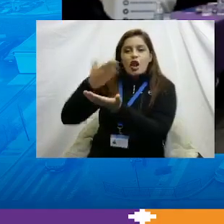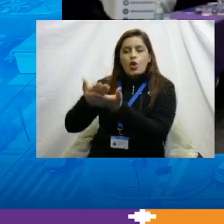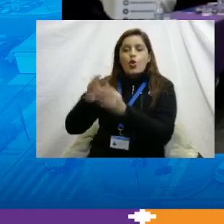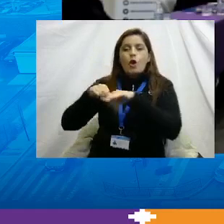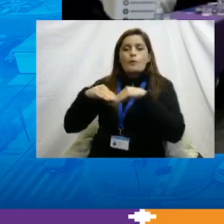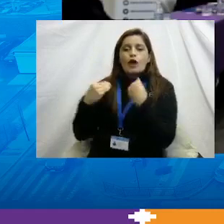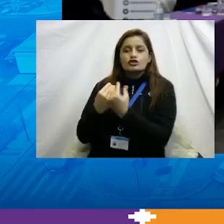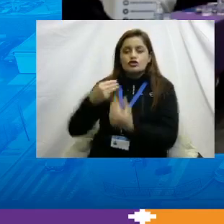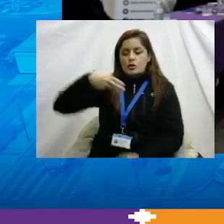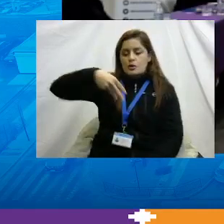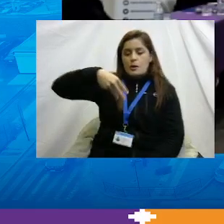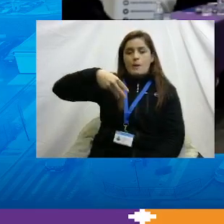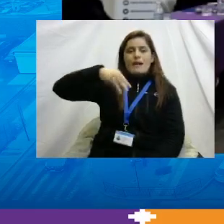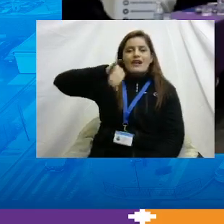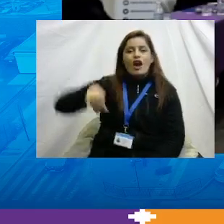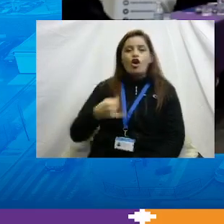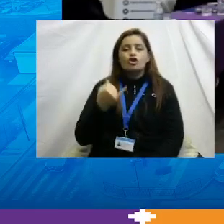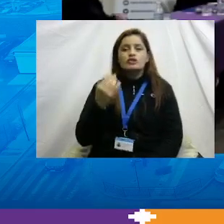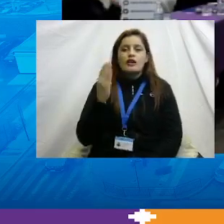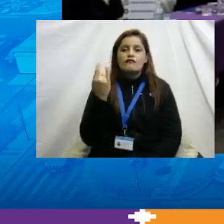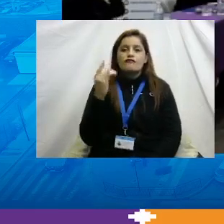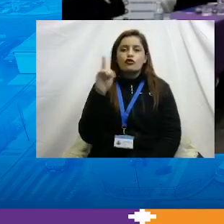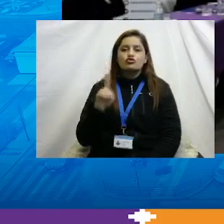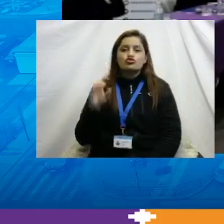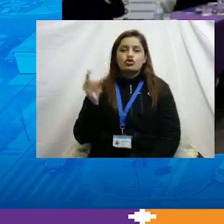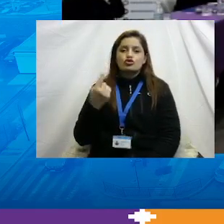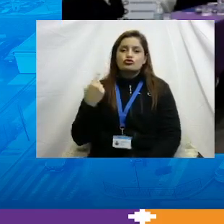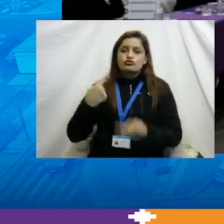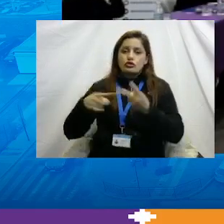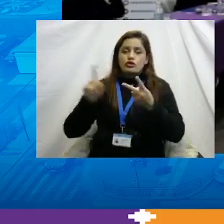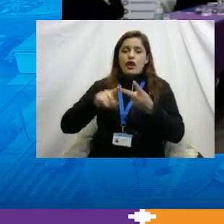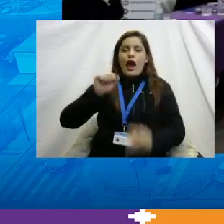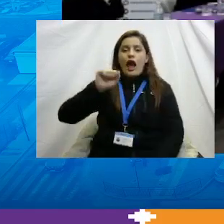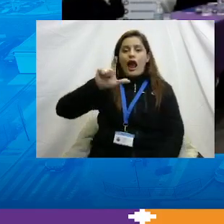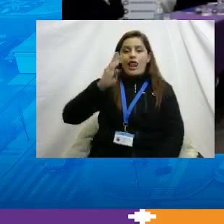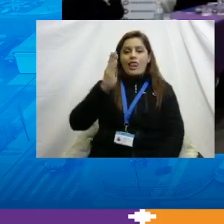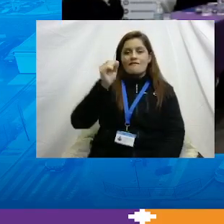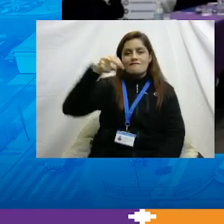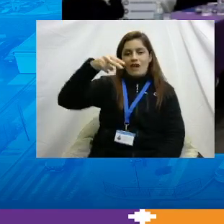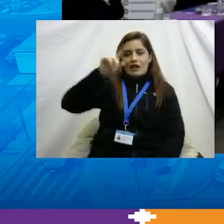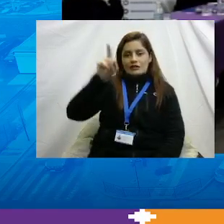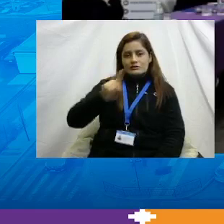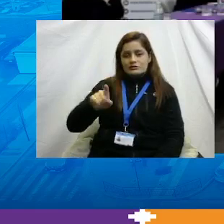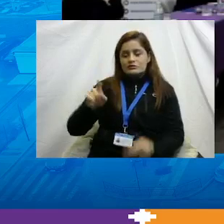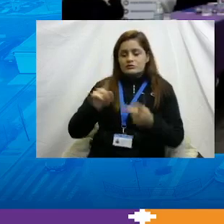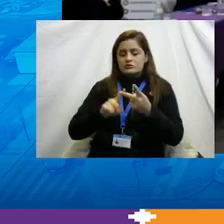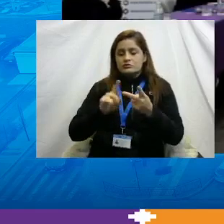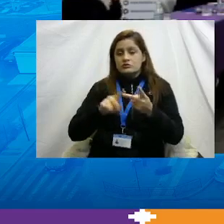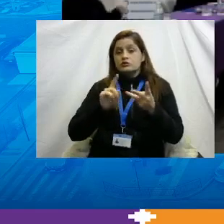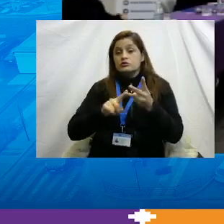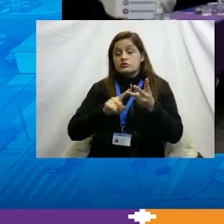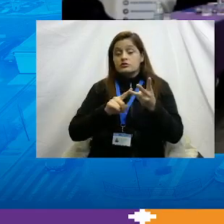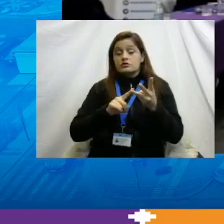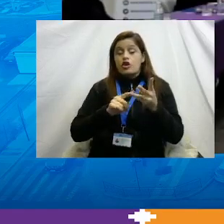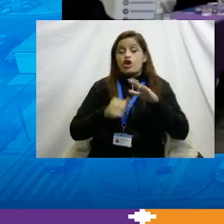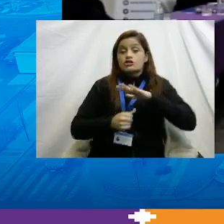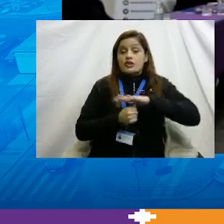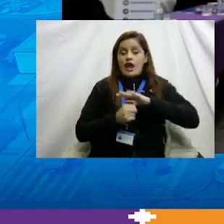presidida por María José Busto y el doctor Mario Albanés. Contamos con la presencia también de los concejales Armando Rojas y Fernando